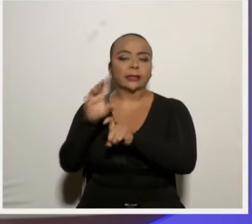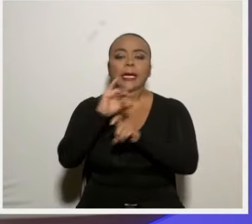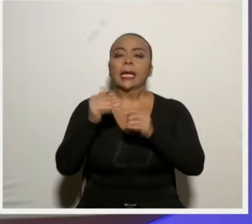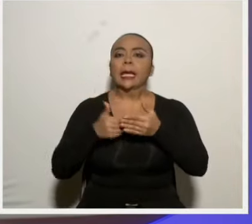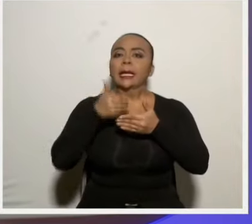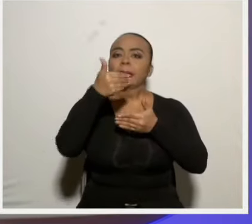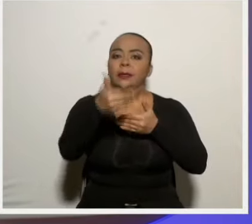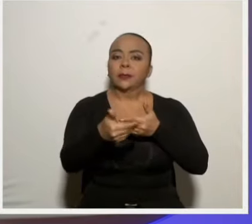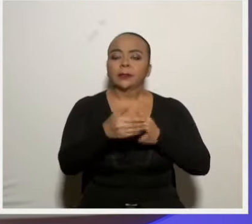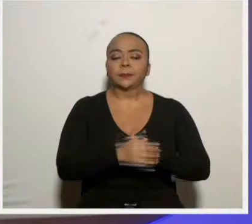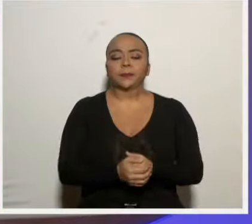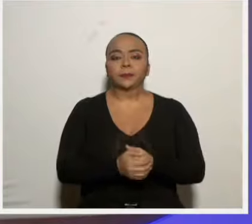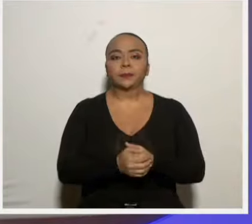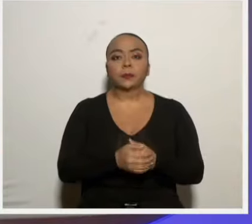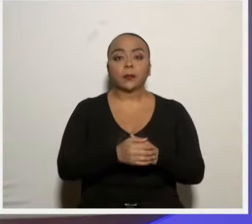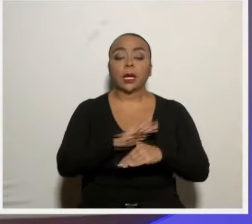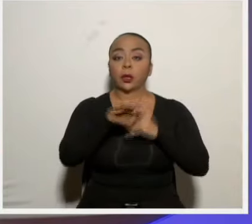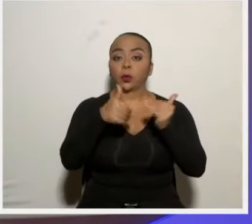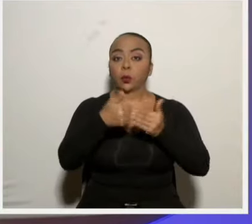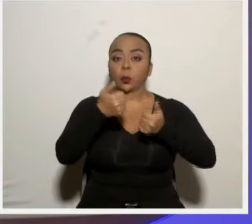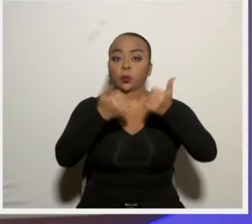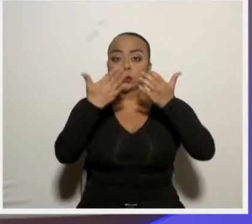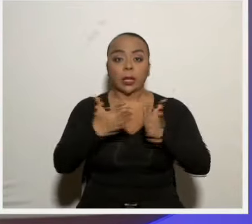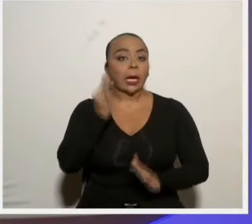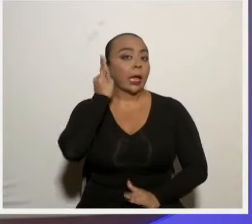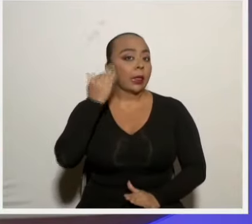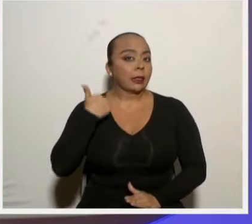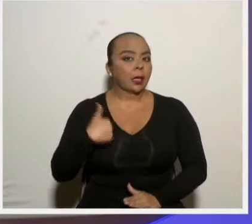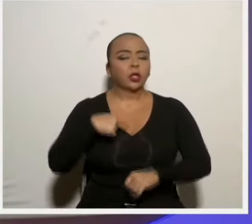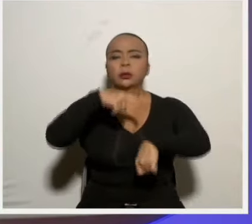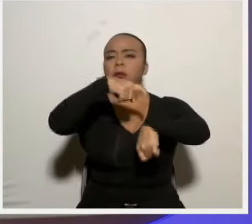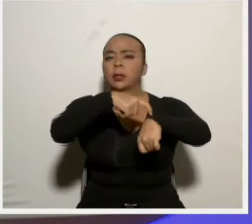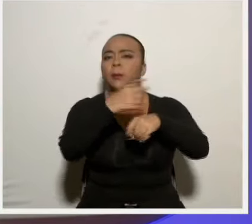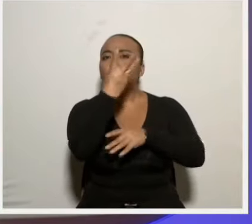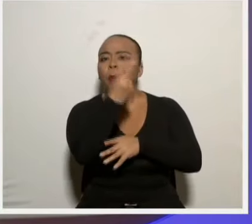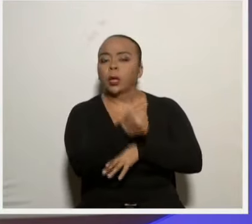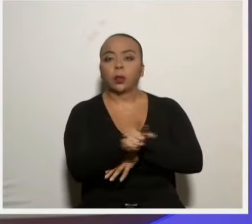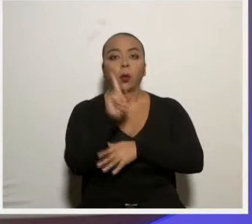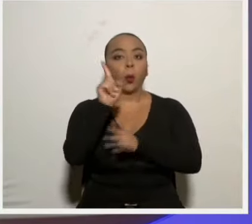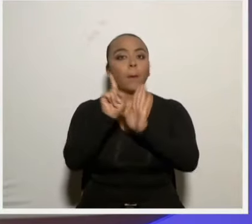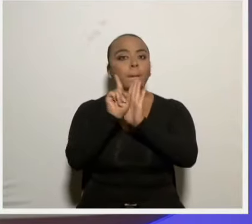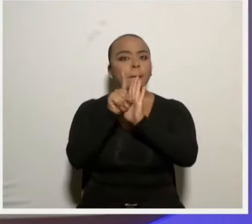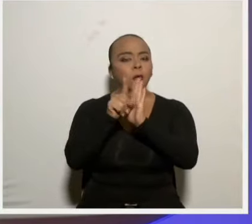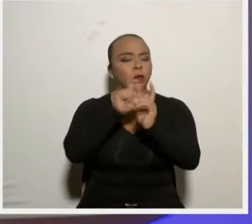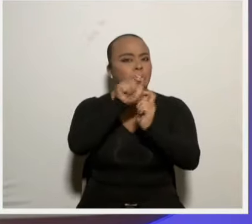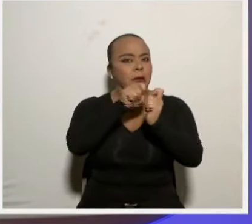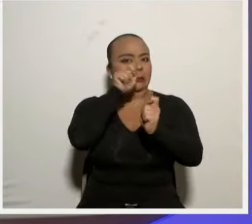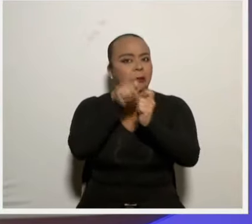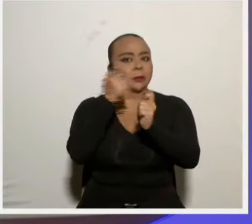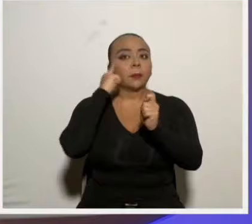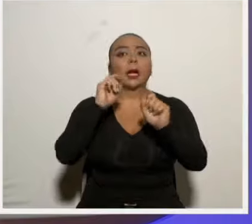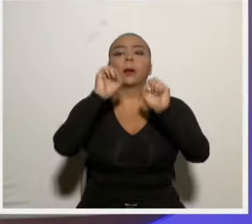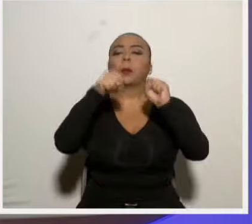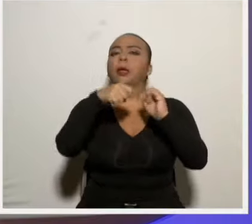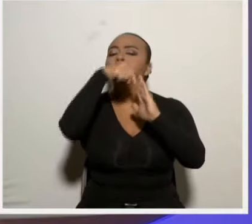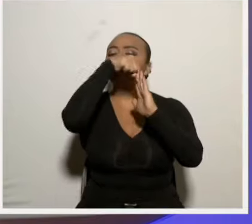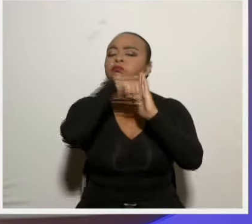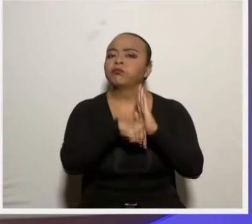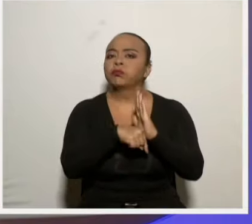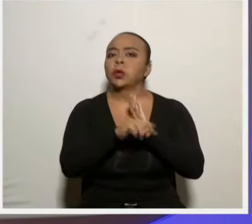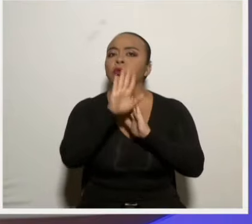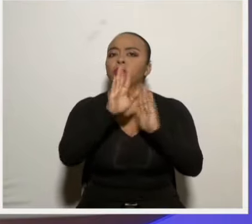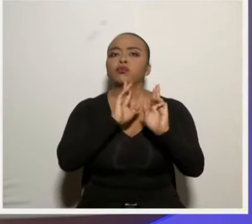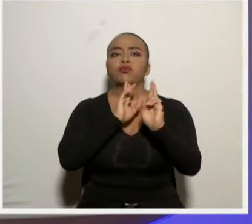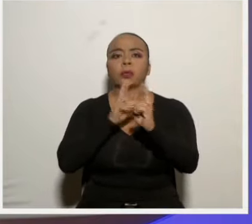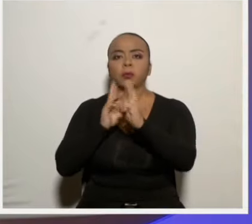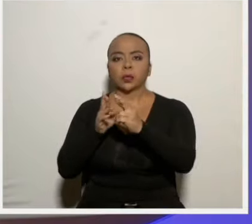luego se le dará a las y los candidatos un espacio de 1 minuto exacto para que puedan profundizar en sus